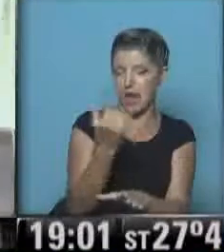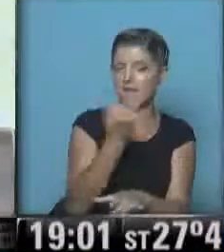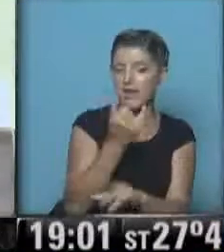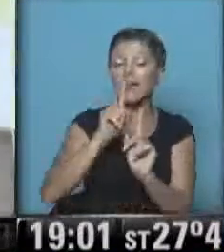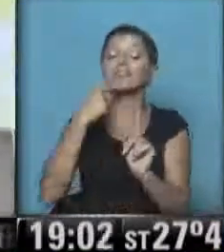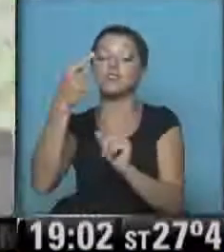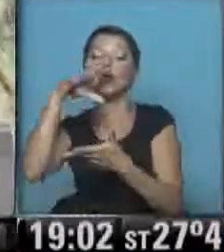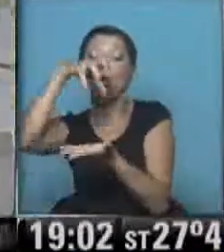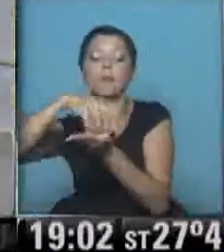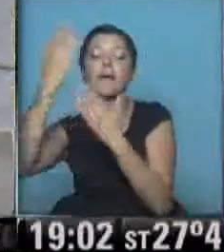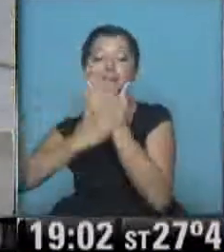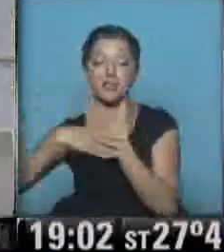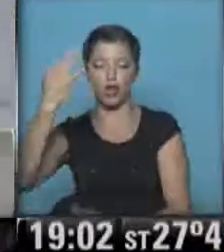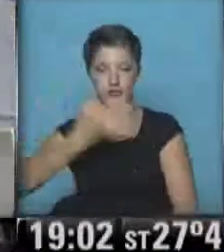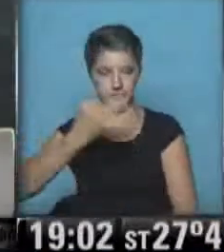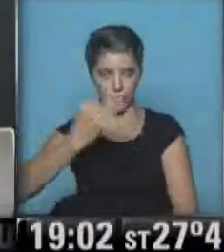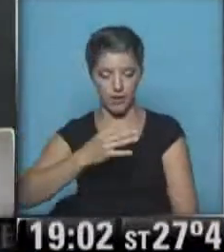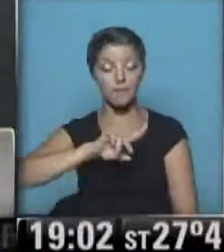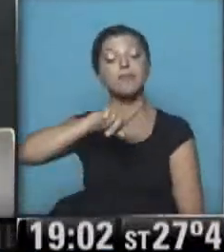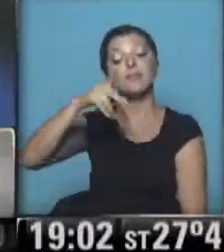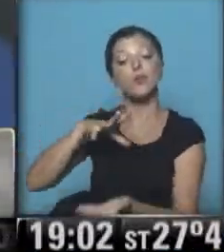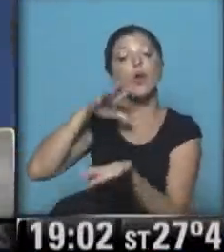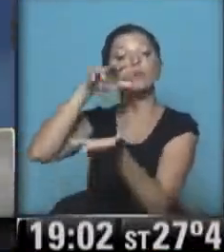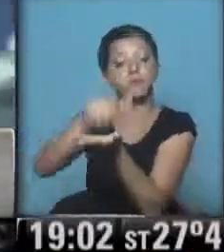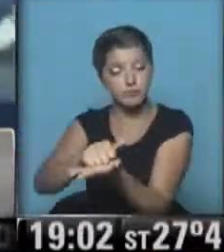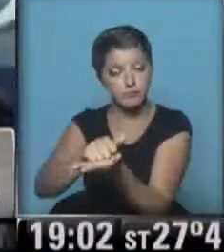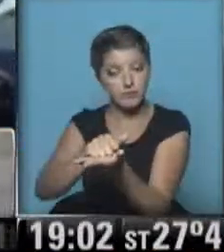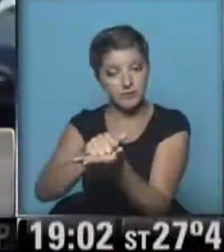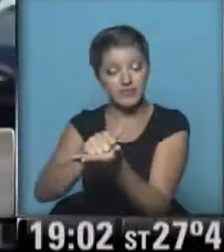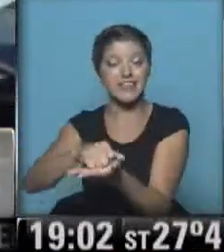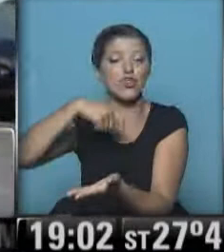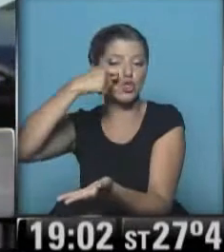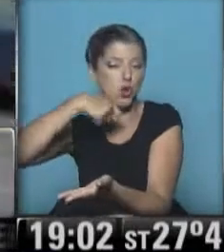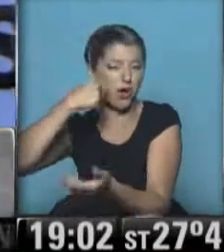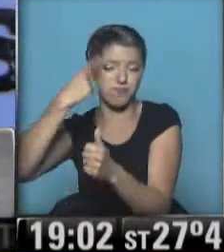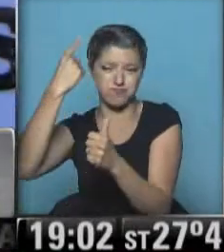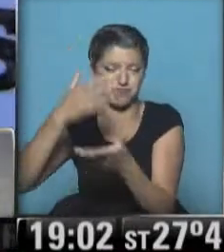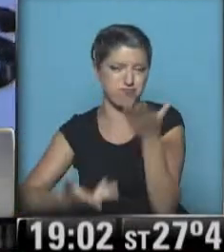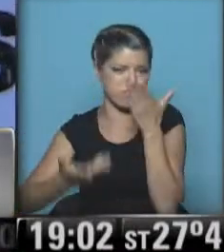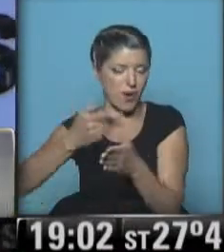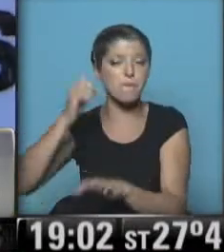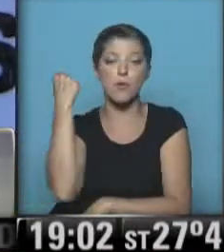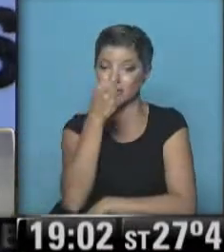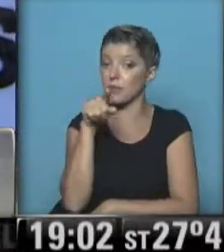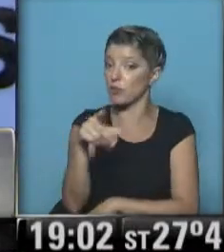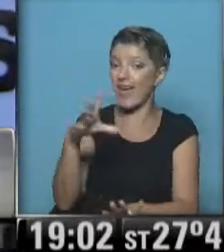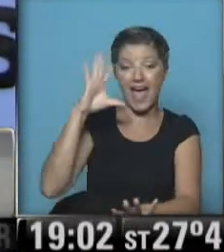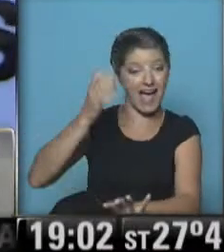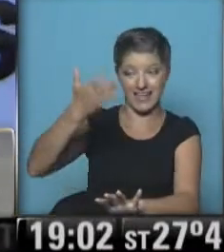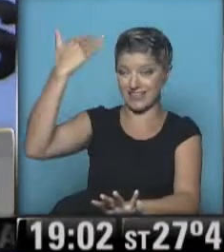Ministerio de Seguridad. En el segundo secuestro de una cantidad de droga importante en el país, ya que ayer, recordemos, habían